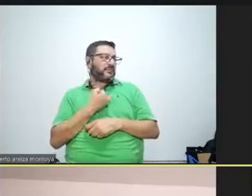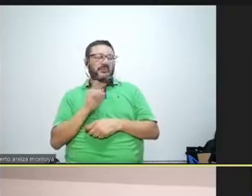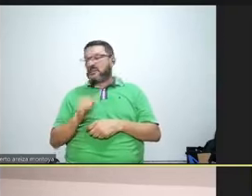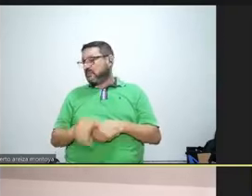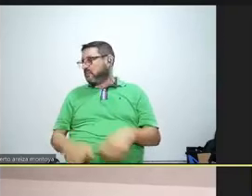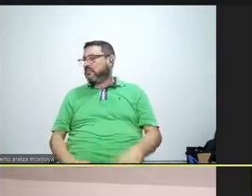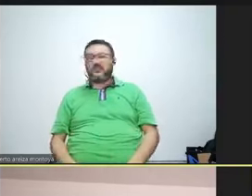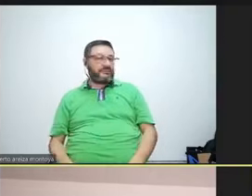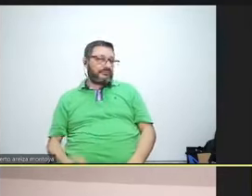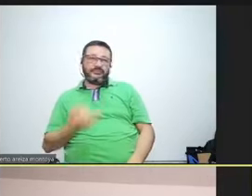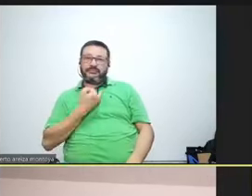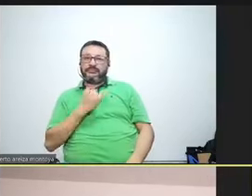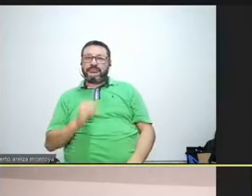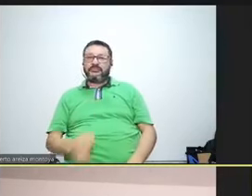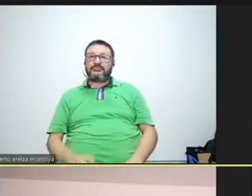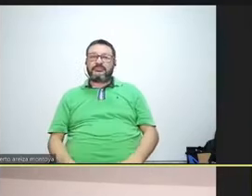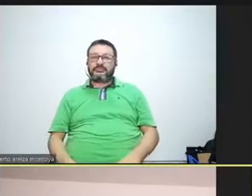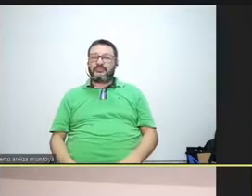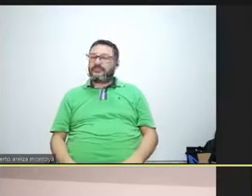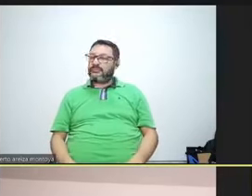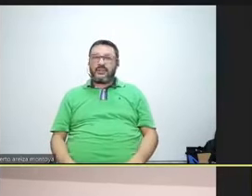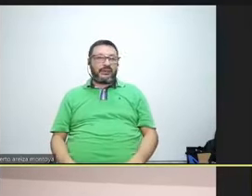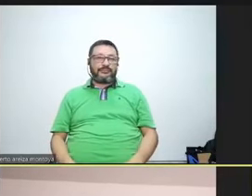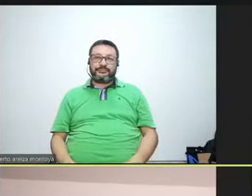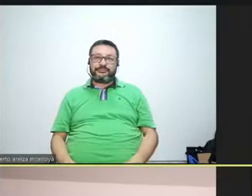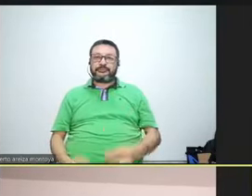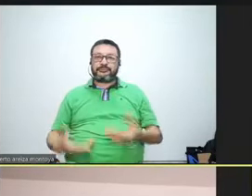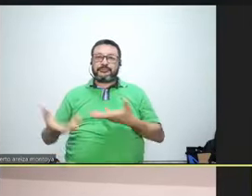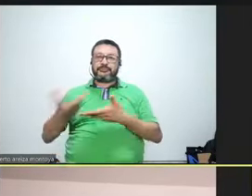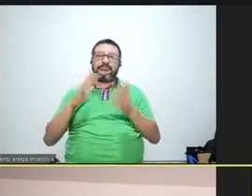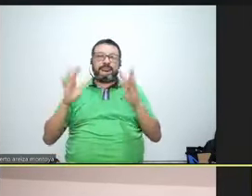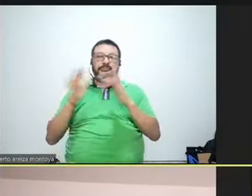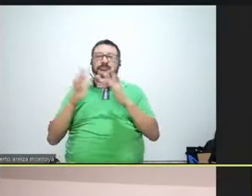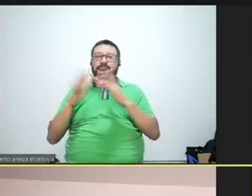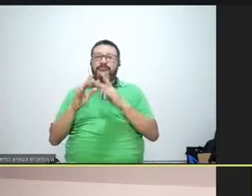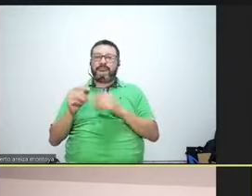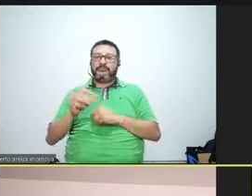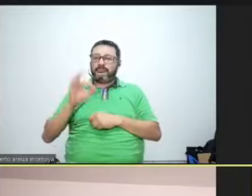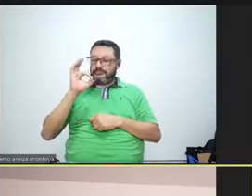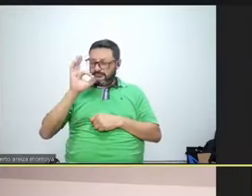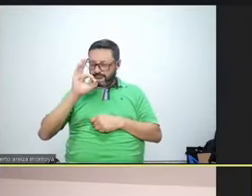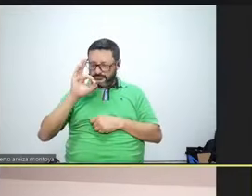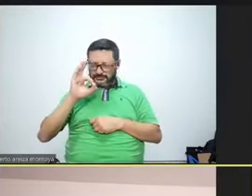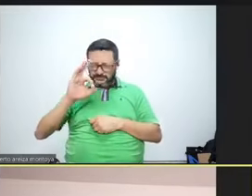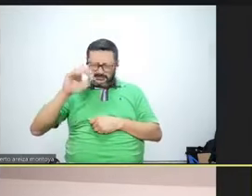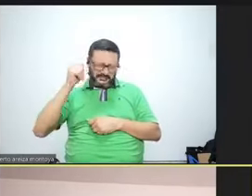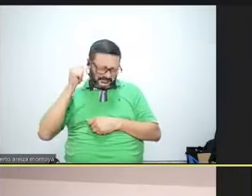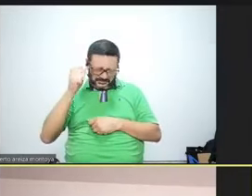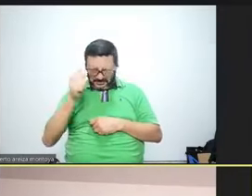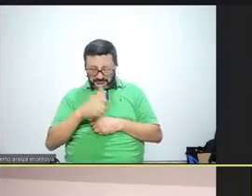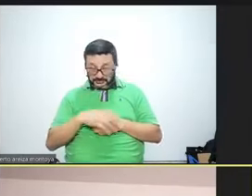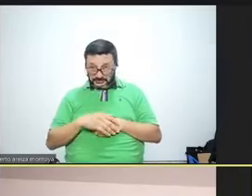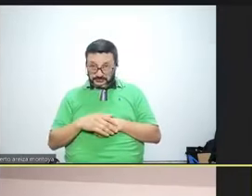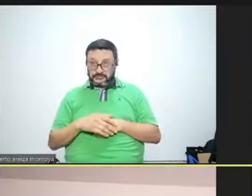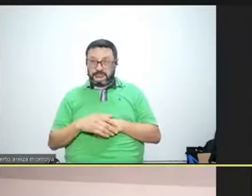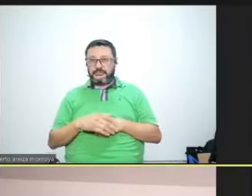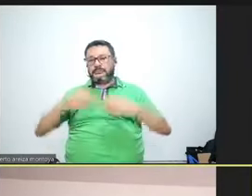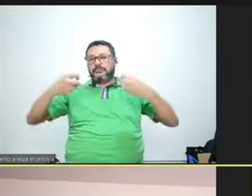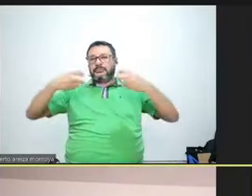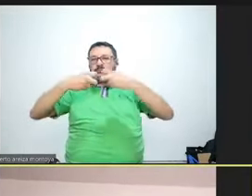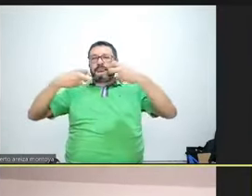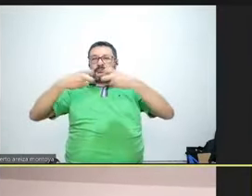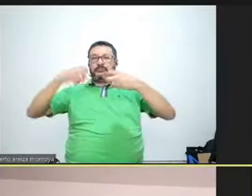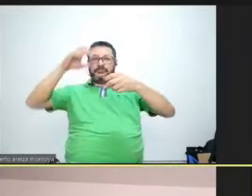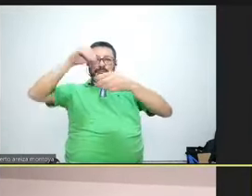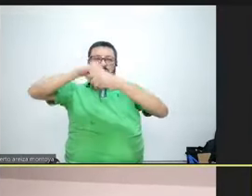lado, y eso no hacía como que hubiera como un buen, como una buena energía de equipo